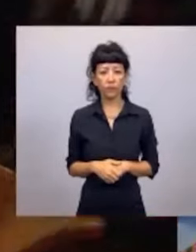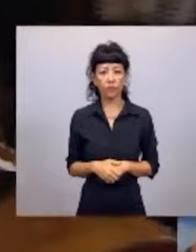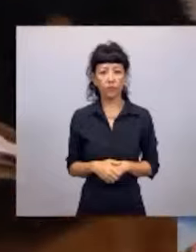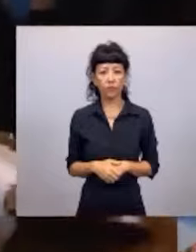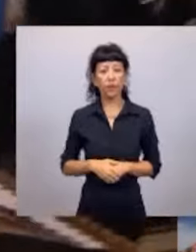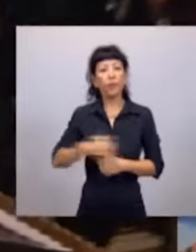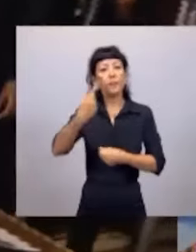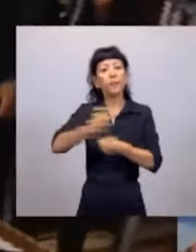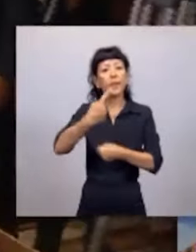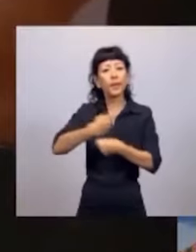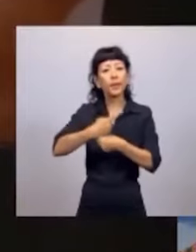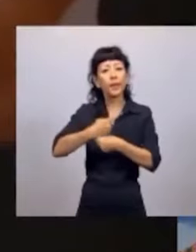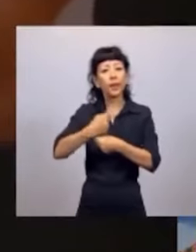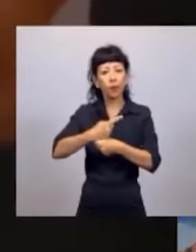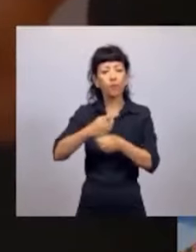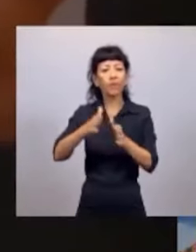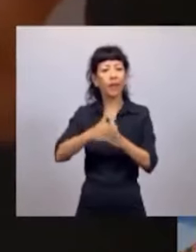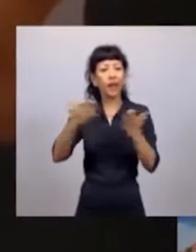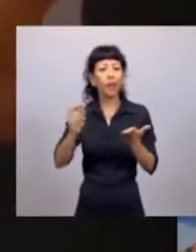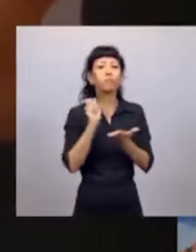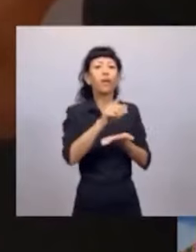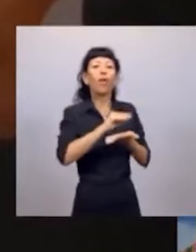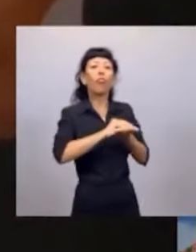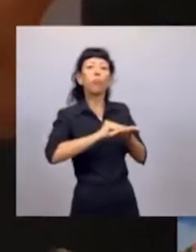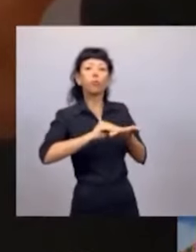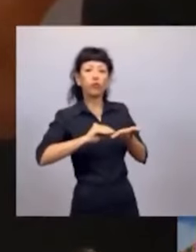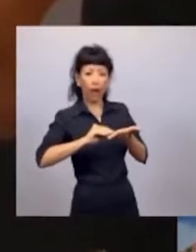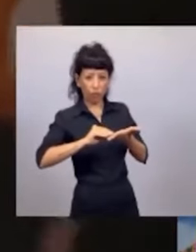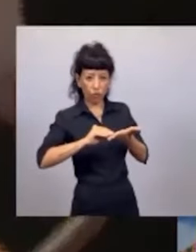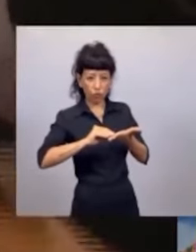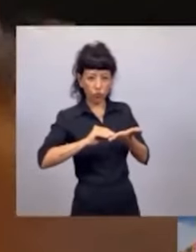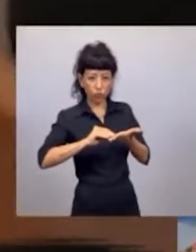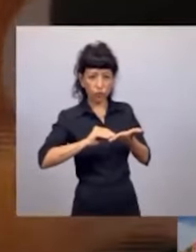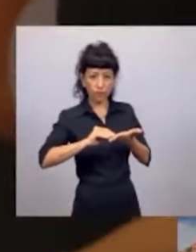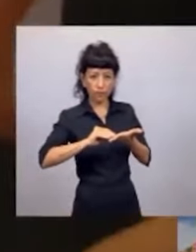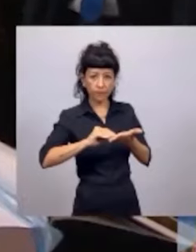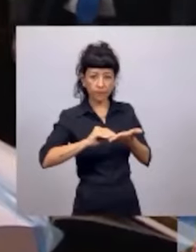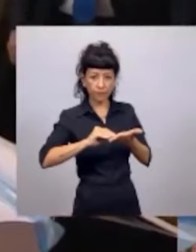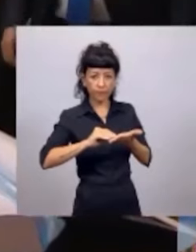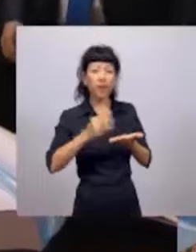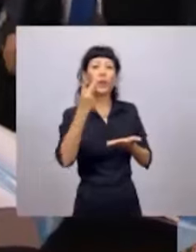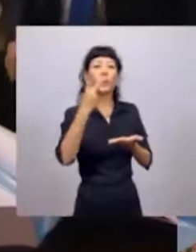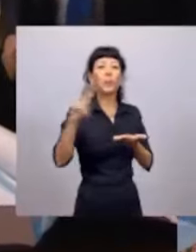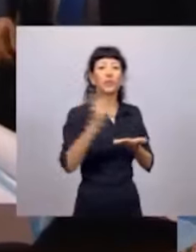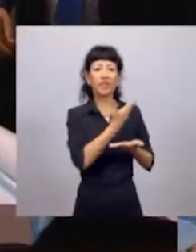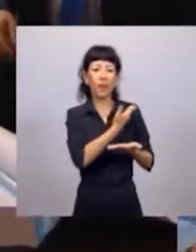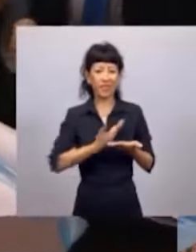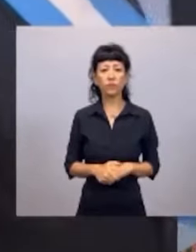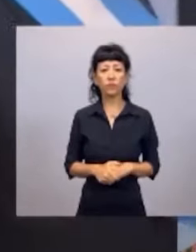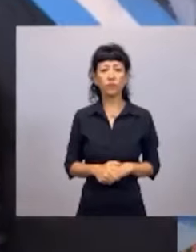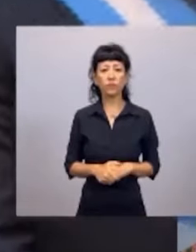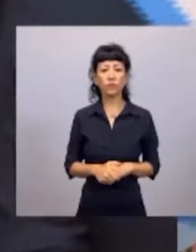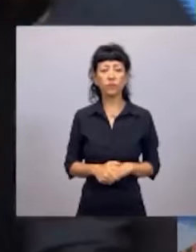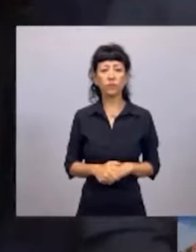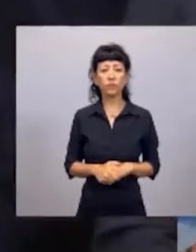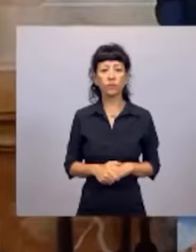Cocochini, ministro de Seguridad Provincial. Así como nosotros llegamos a 300 muertos estando unidos, vamos a matar más